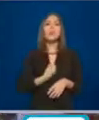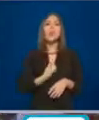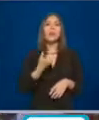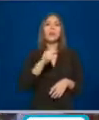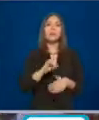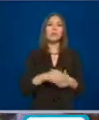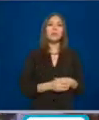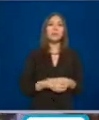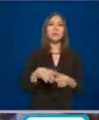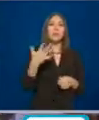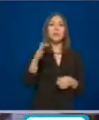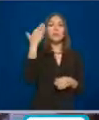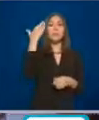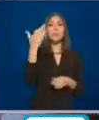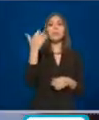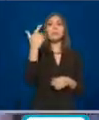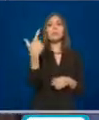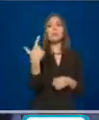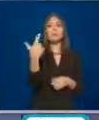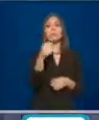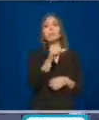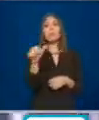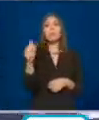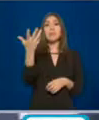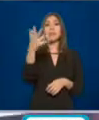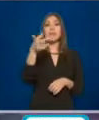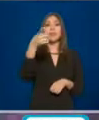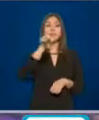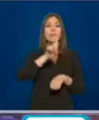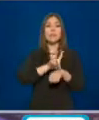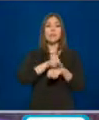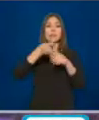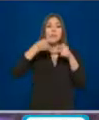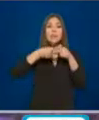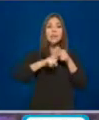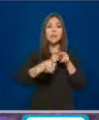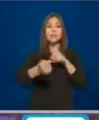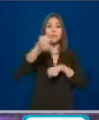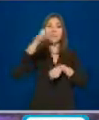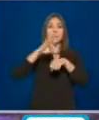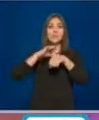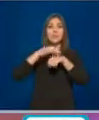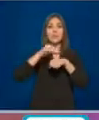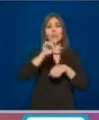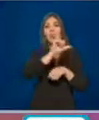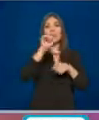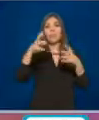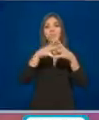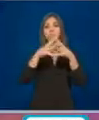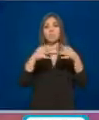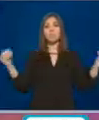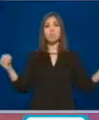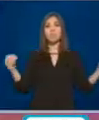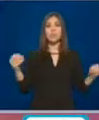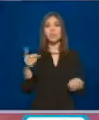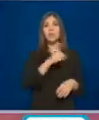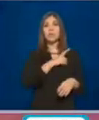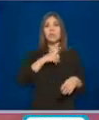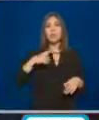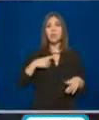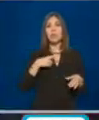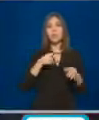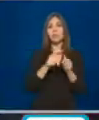tiempo se le 7 quita? días. 7 días, Entre por lo 7 menos? hasta 10 días desde que se manifiesta la primera lesión hasta que Y desaparece. sí tiene que estar completamente Aislado.